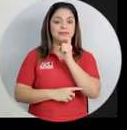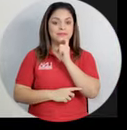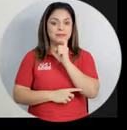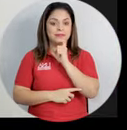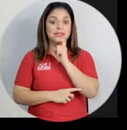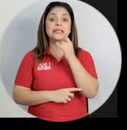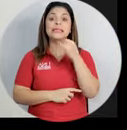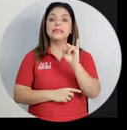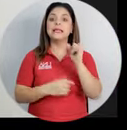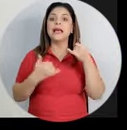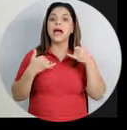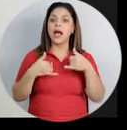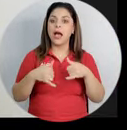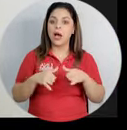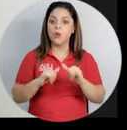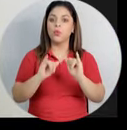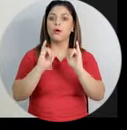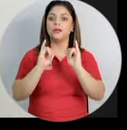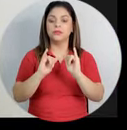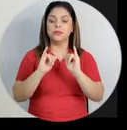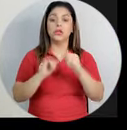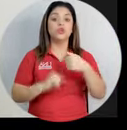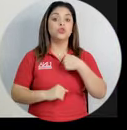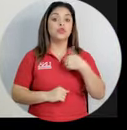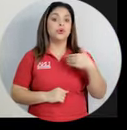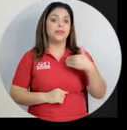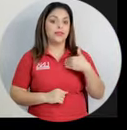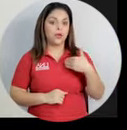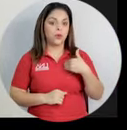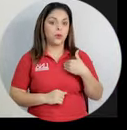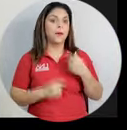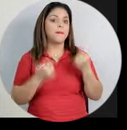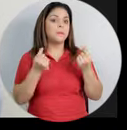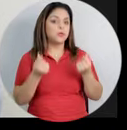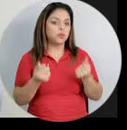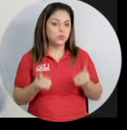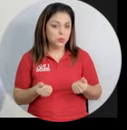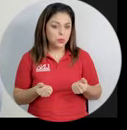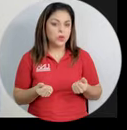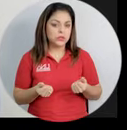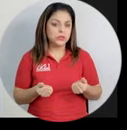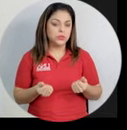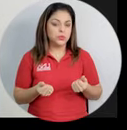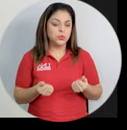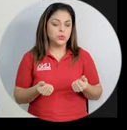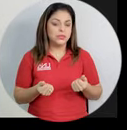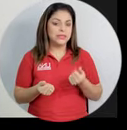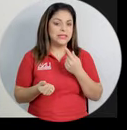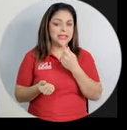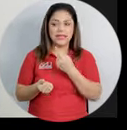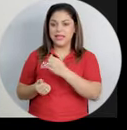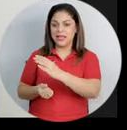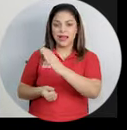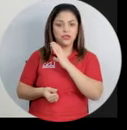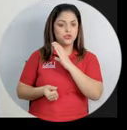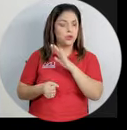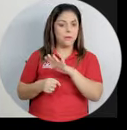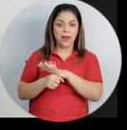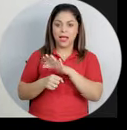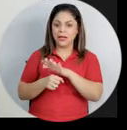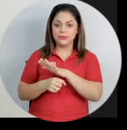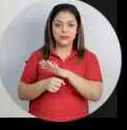de una situación difícil. Si aún así yo tengo que el presupuesto me da que